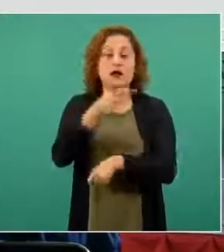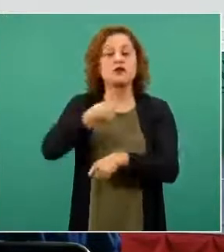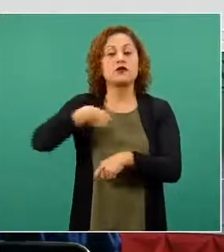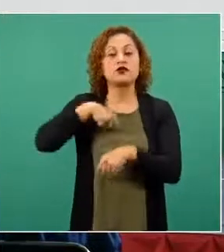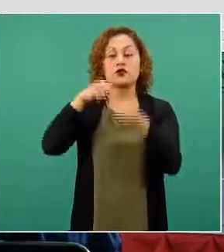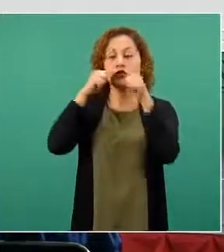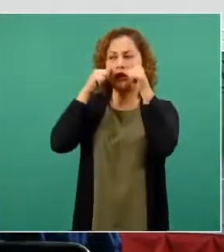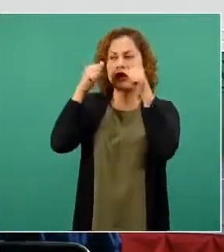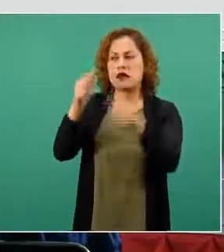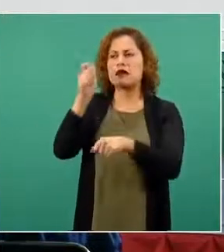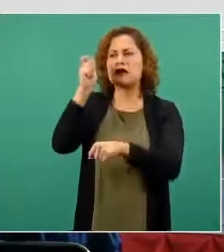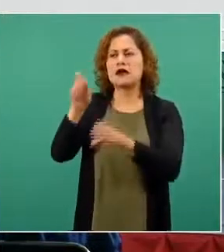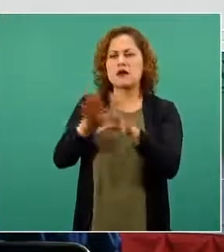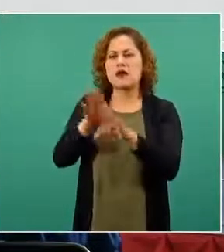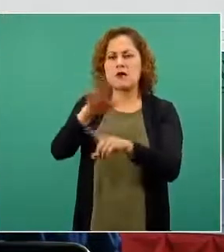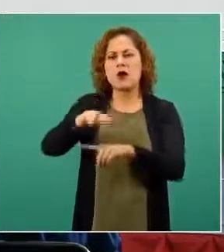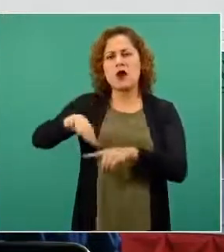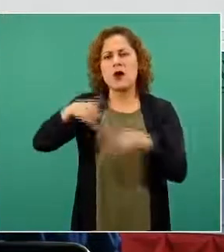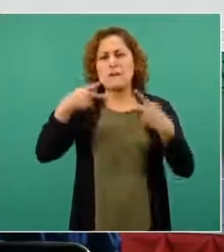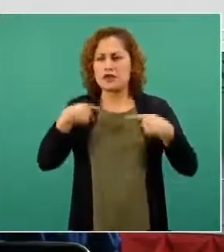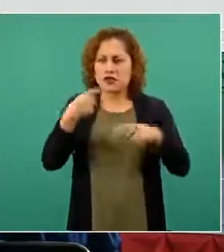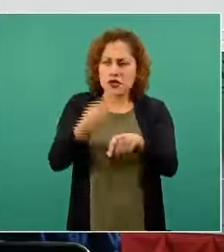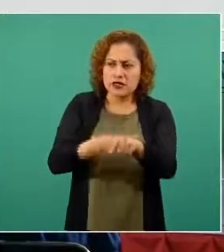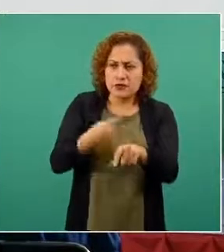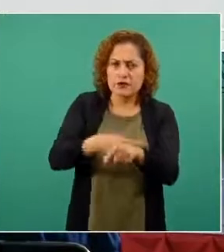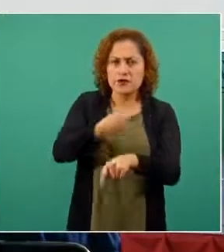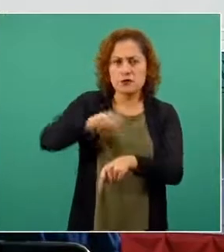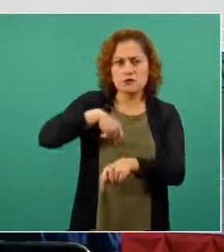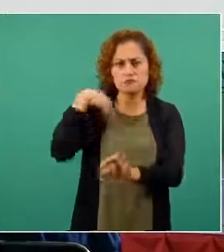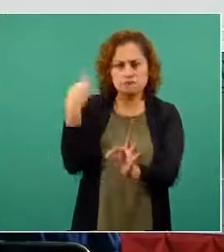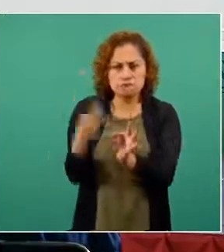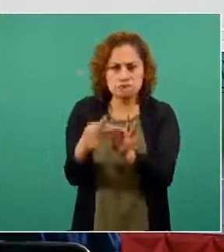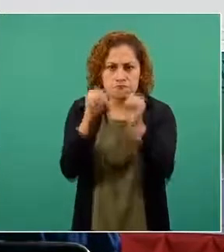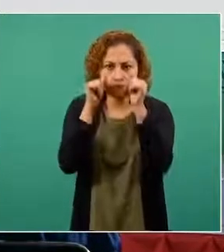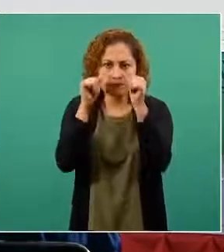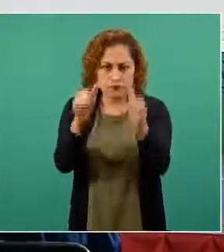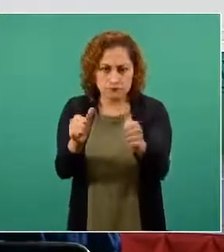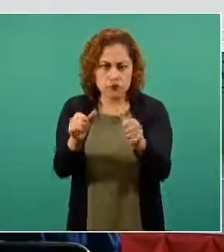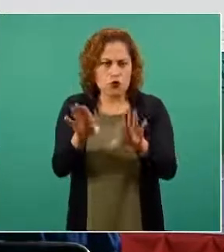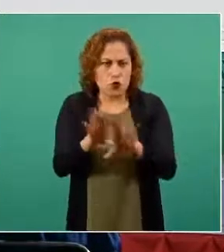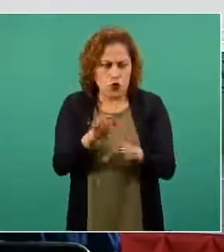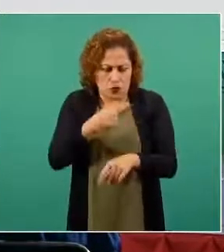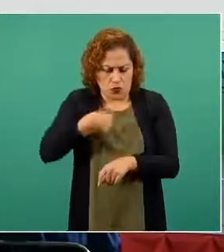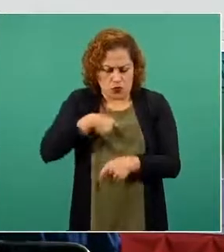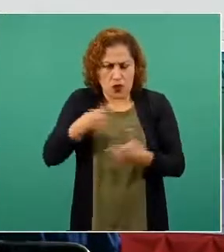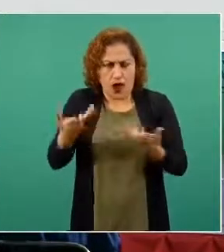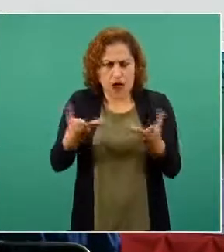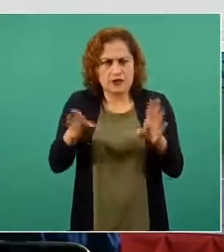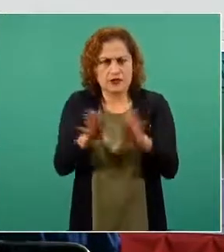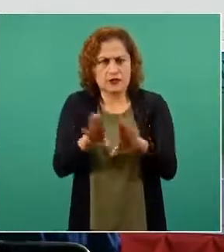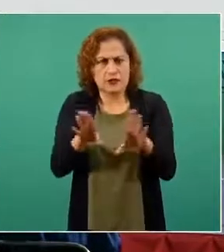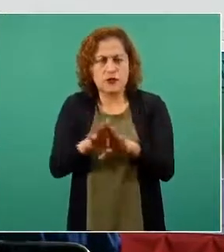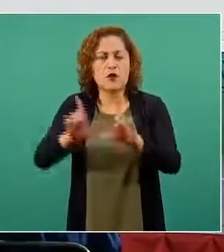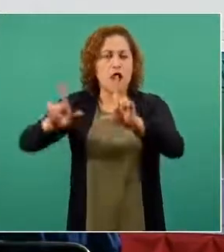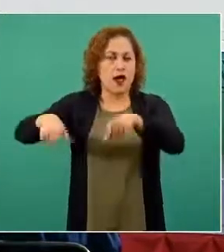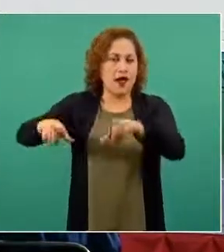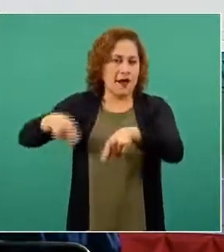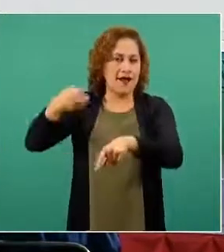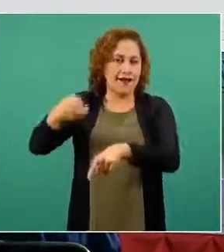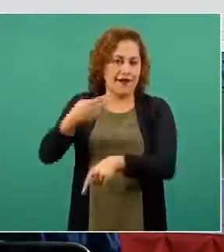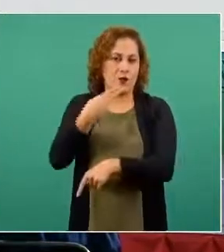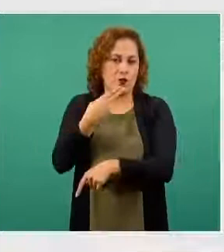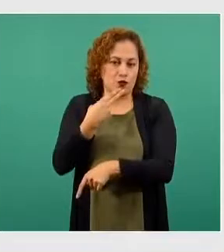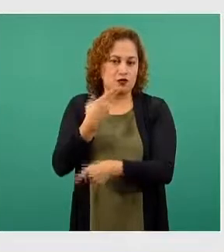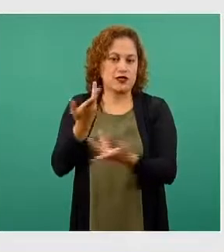pueda recibir de forma adecuada todo esto. Y esto lo hicimos a través de lo que son los diferentes sistemas de la plataforma, en